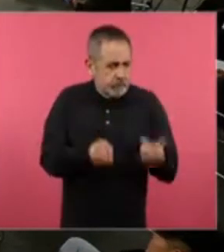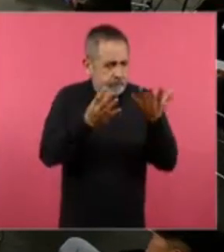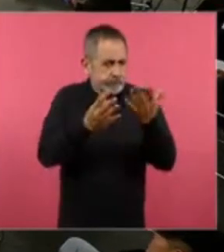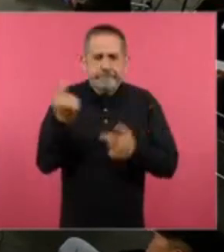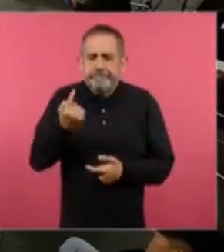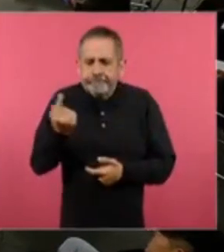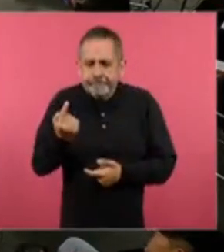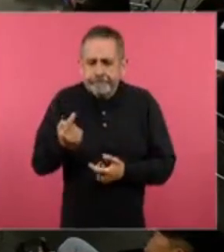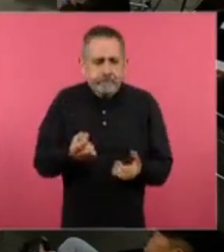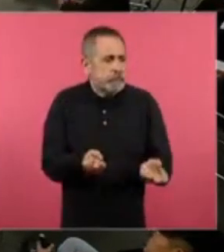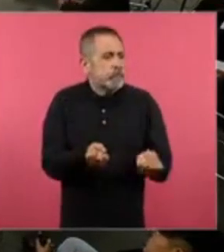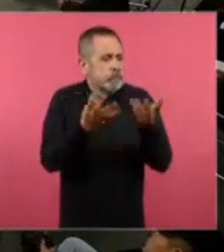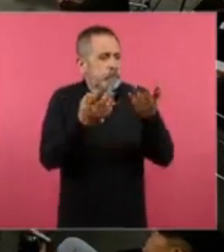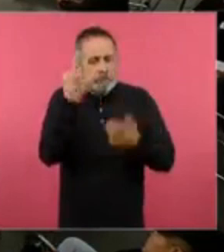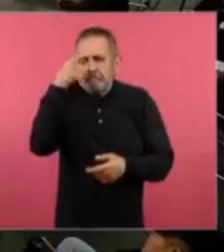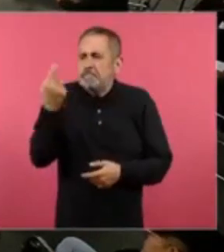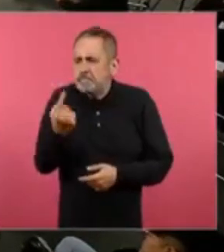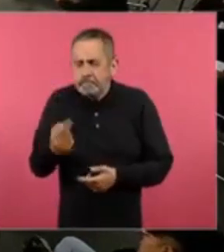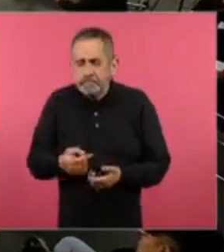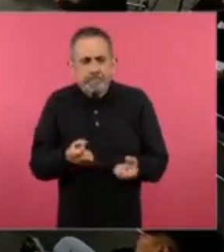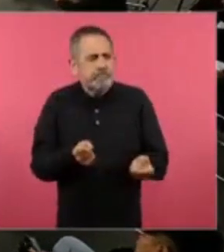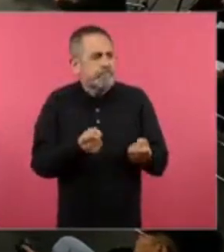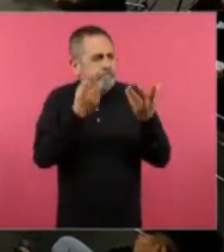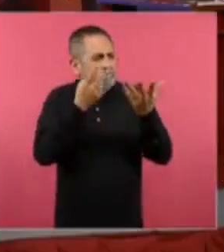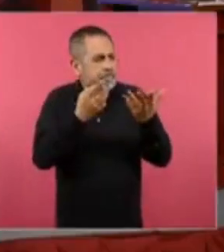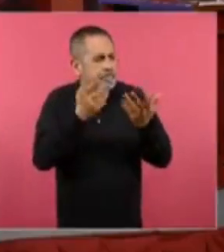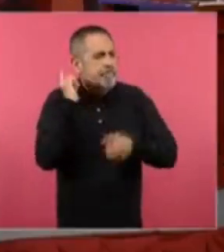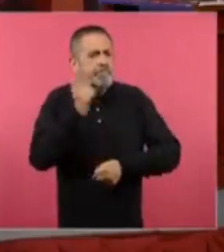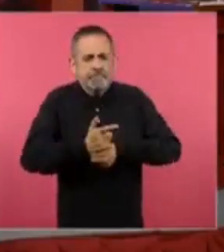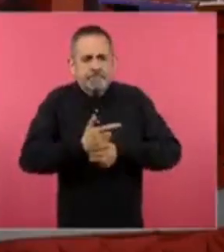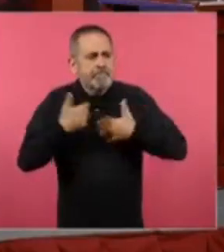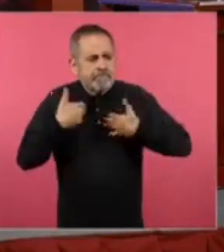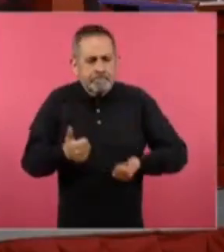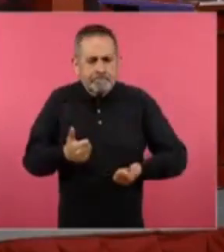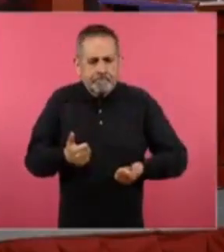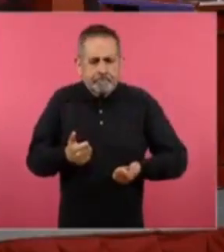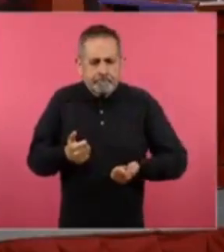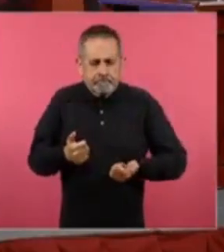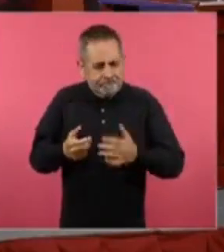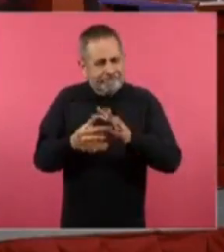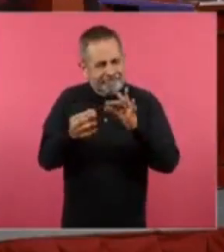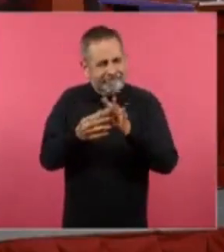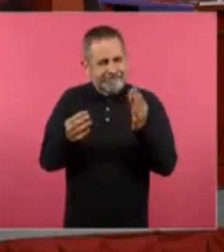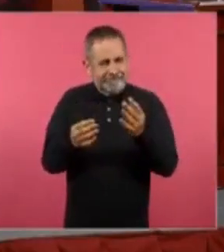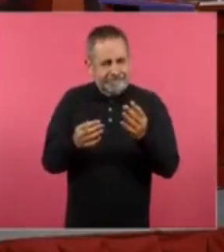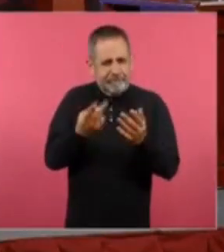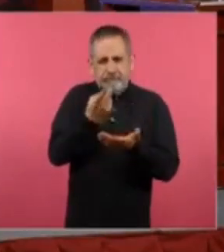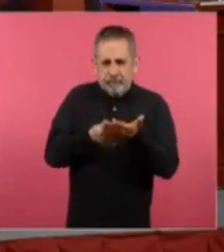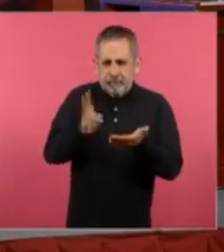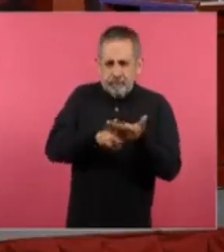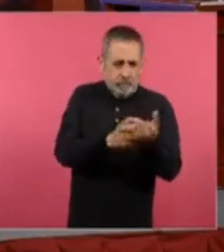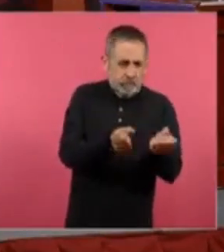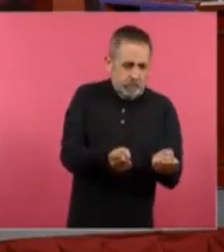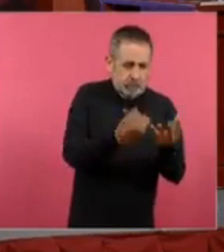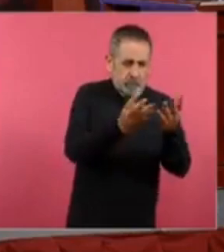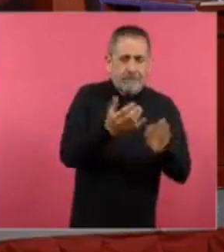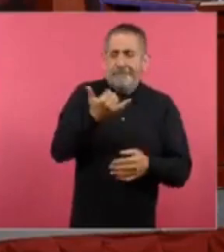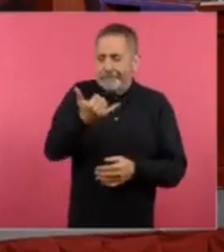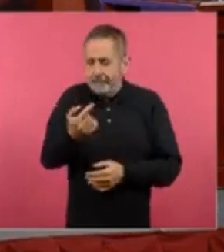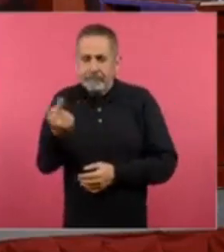en un momento dado describir y en un momento dado justificar y más adelante argumentar